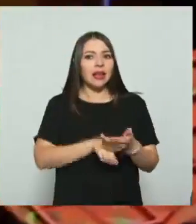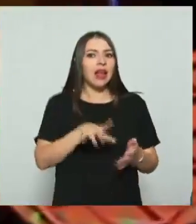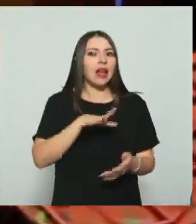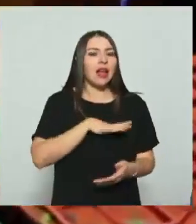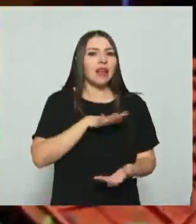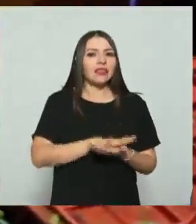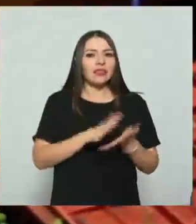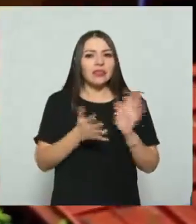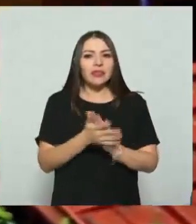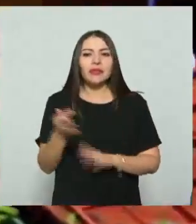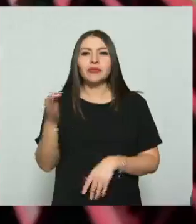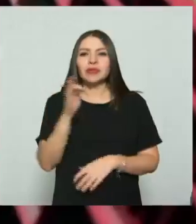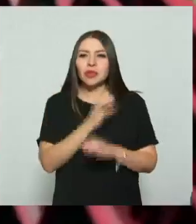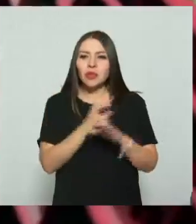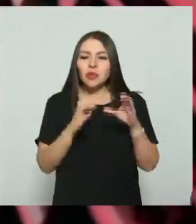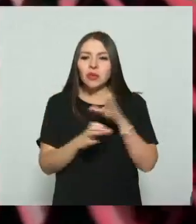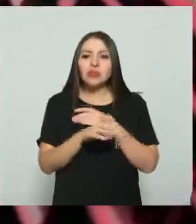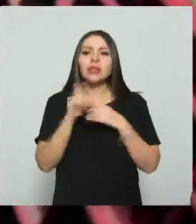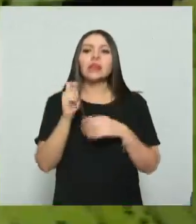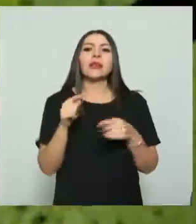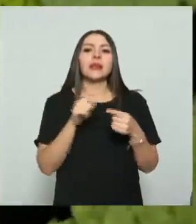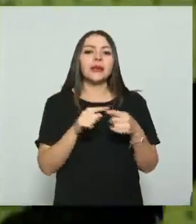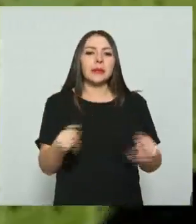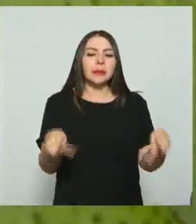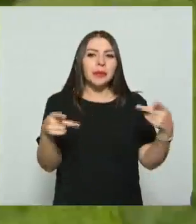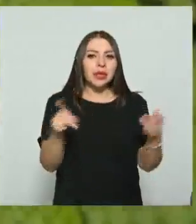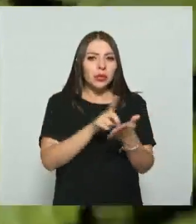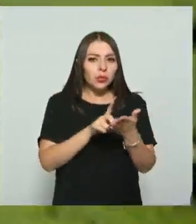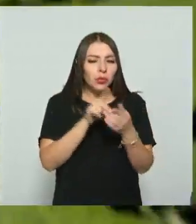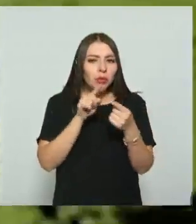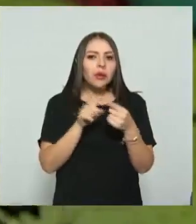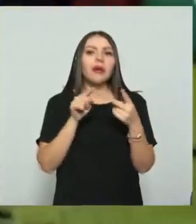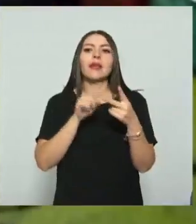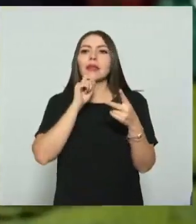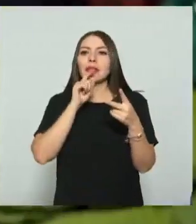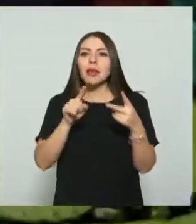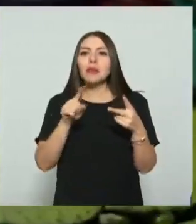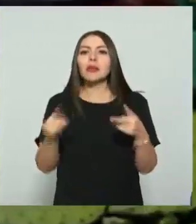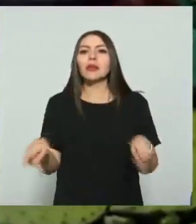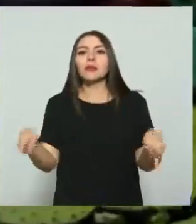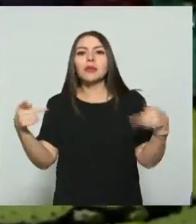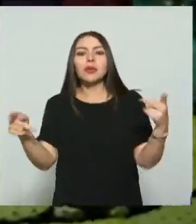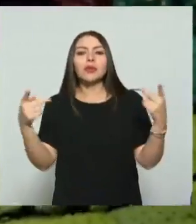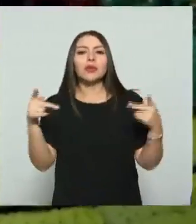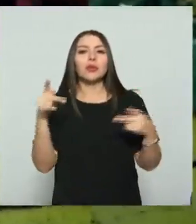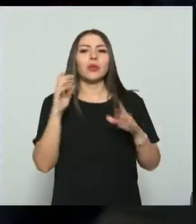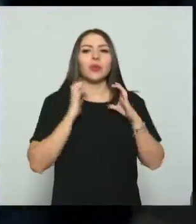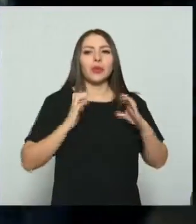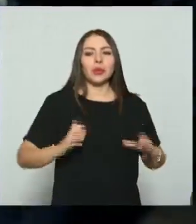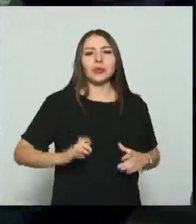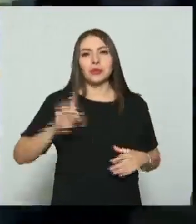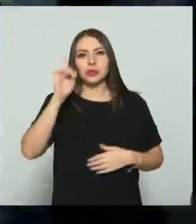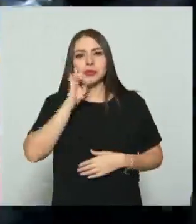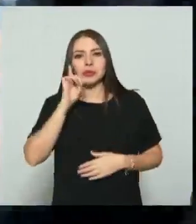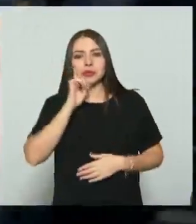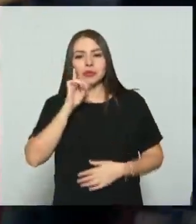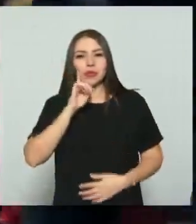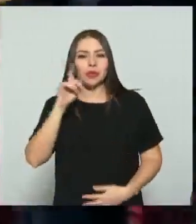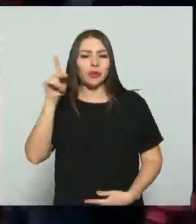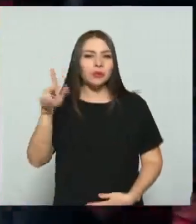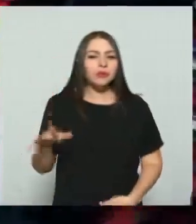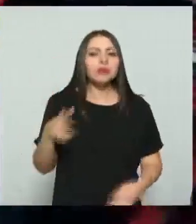narcomenudeo. También se registra prostitución y otro tipo de problemas que día a día pues tienen que enfrentar las autoridades que están a